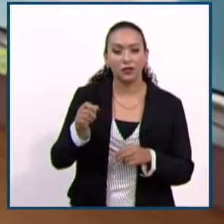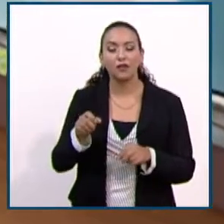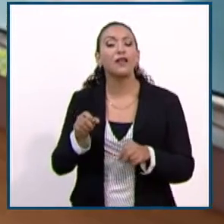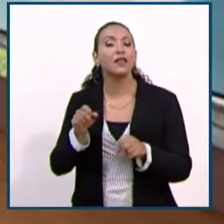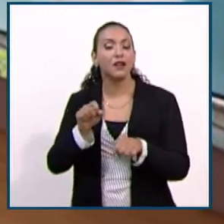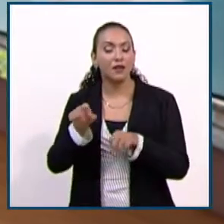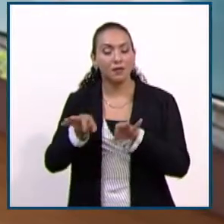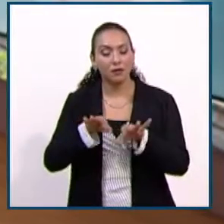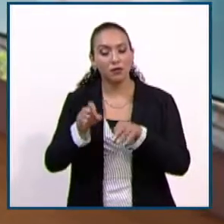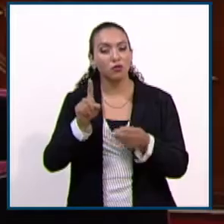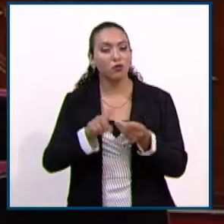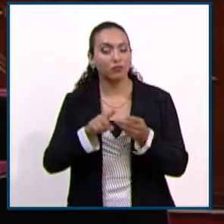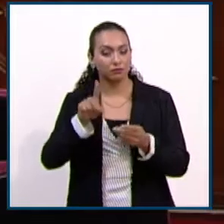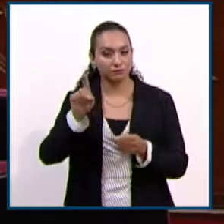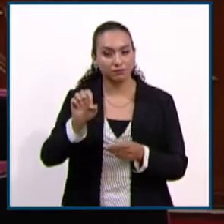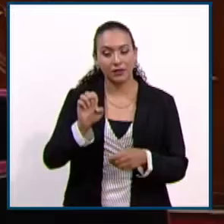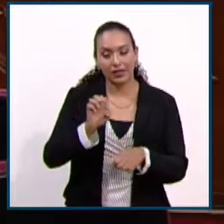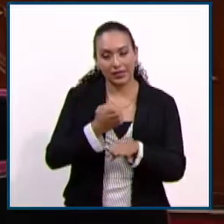Nuevo León.